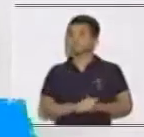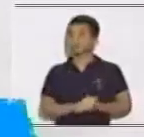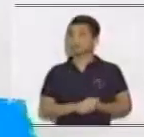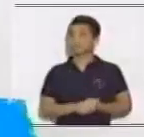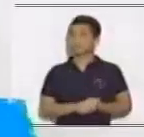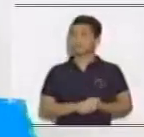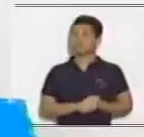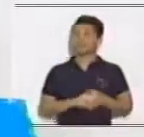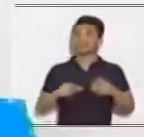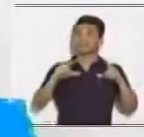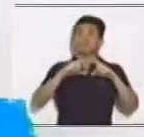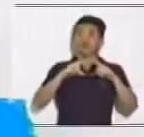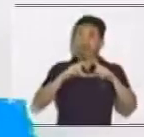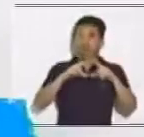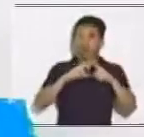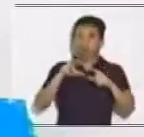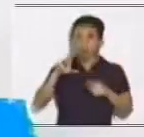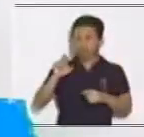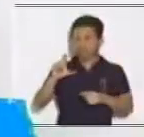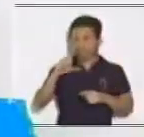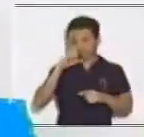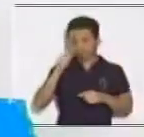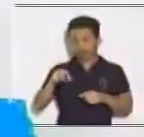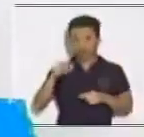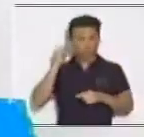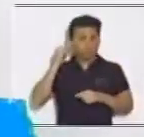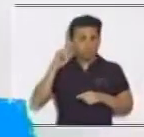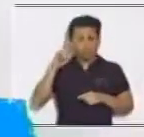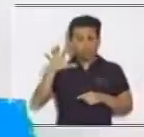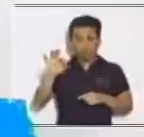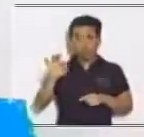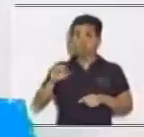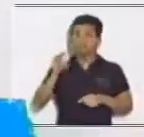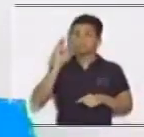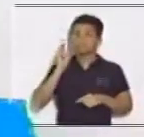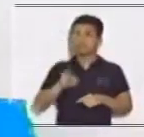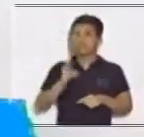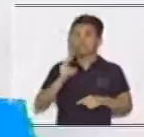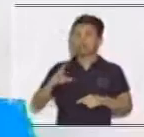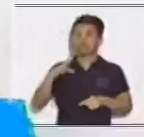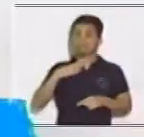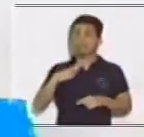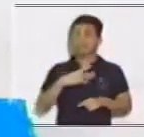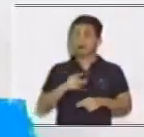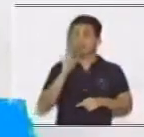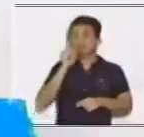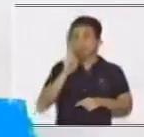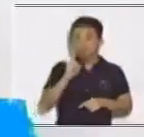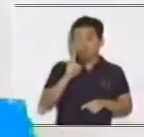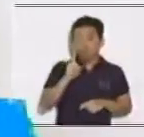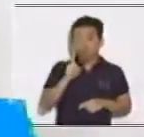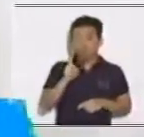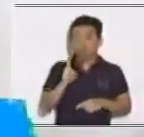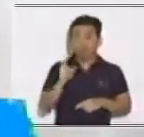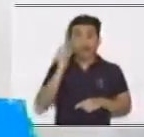triángulo rectángulo siempre tiene un ángulo recto.